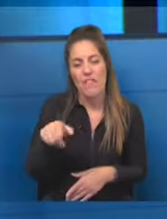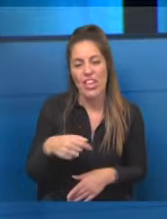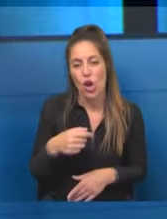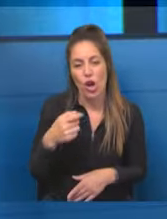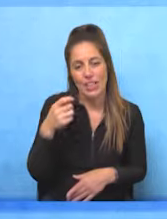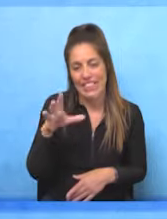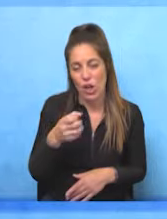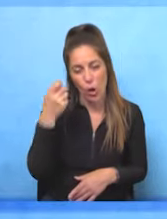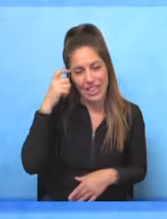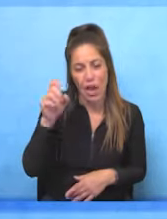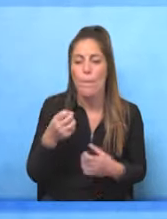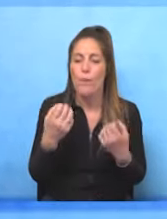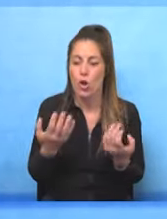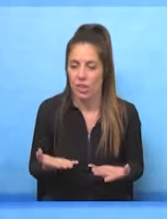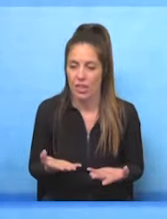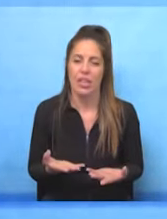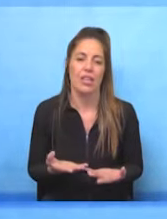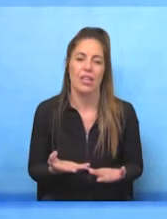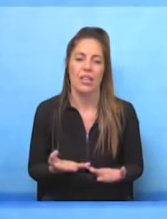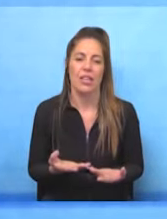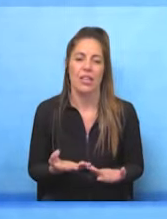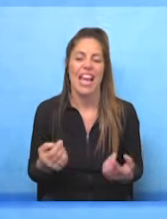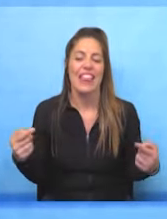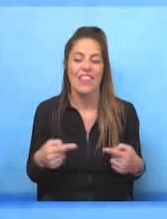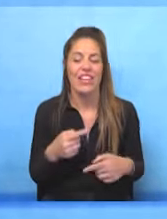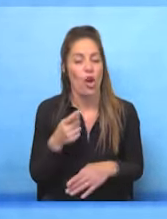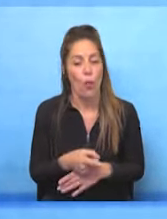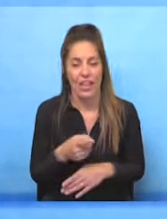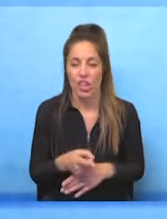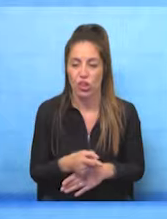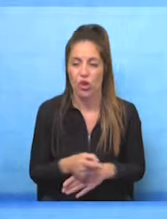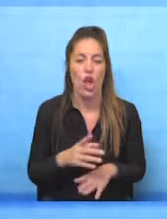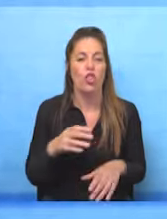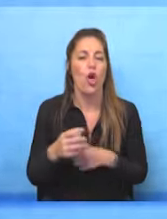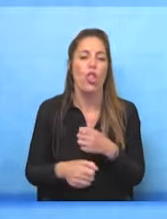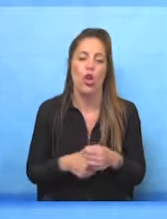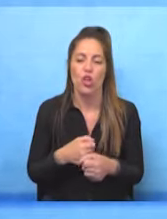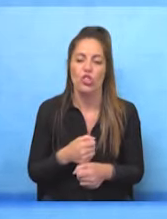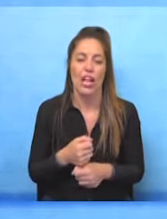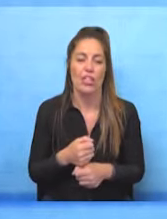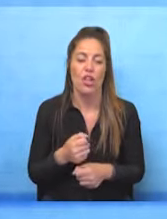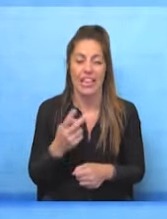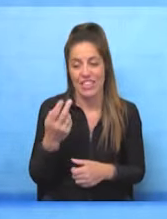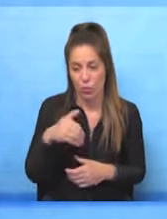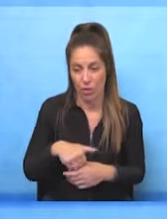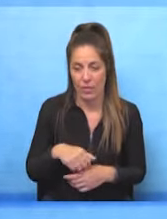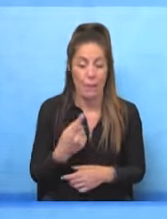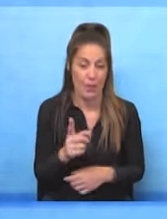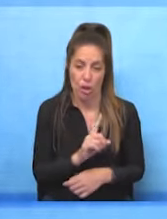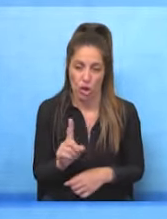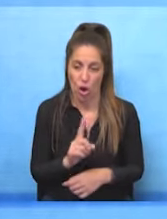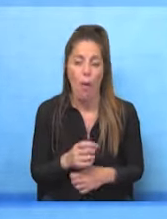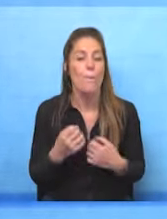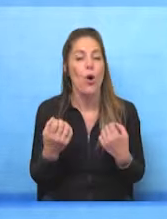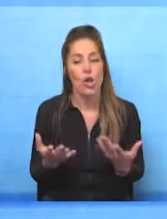también por qué Si el debate es obligatorio todos los años sobre todo el del balotaje no el primero no